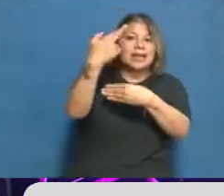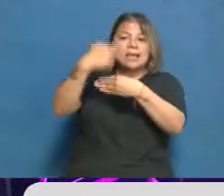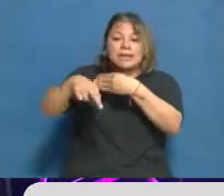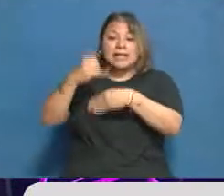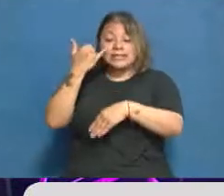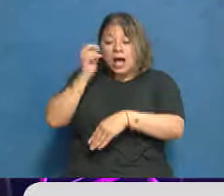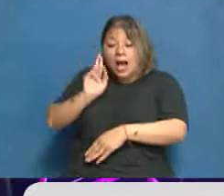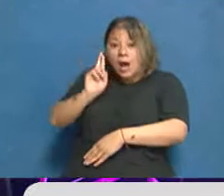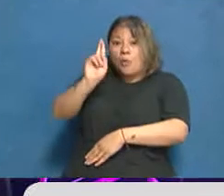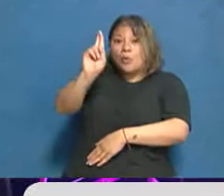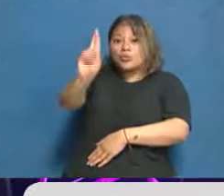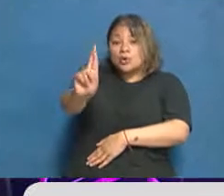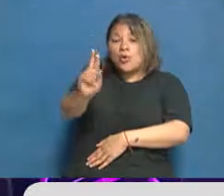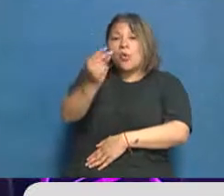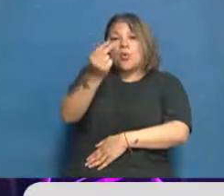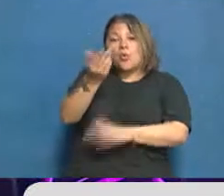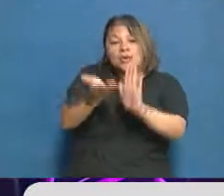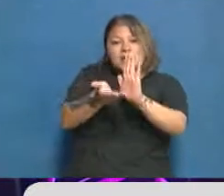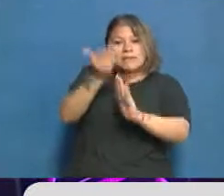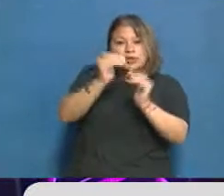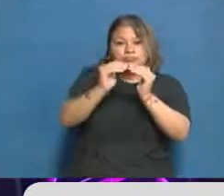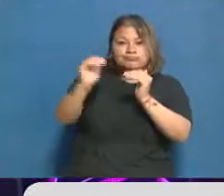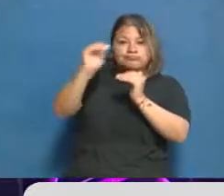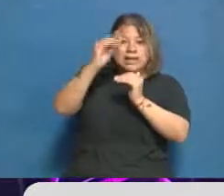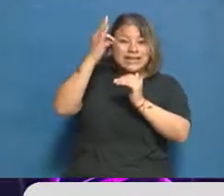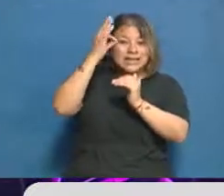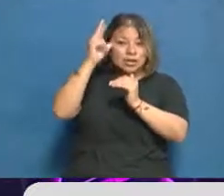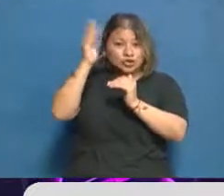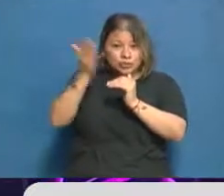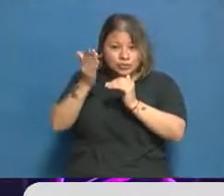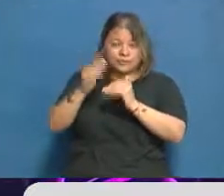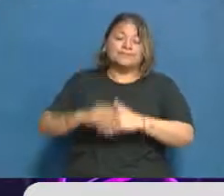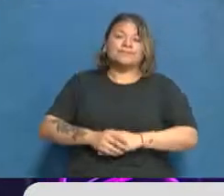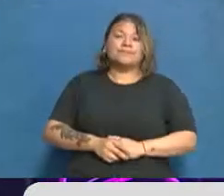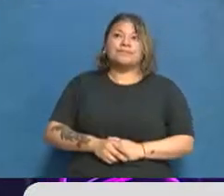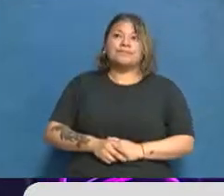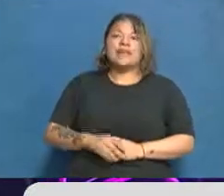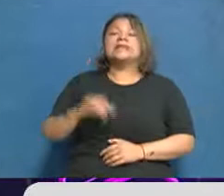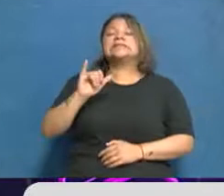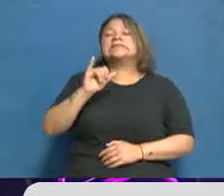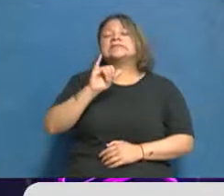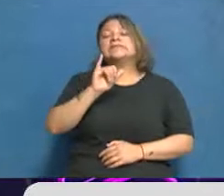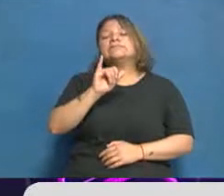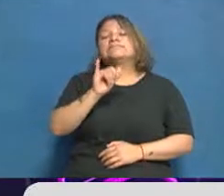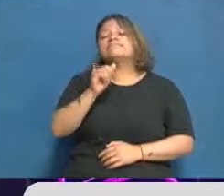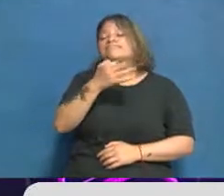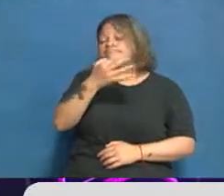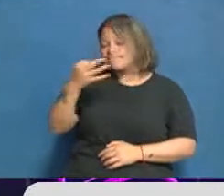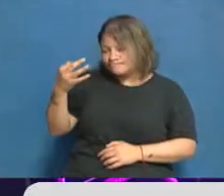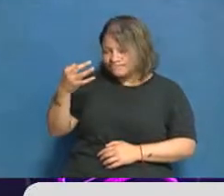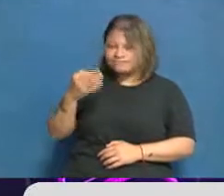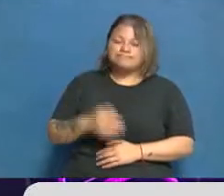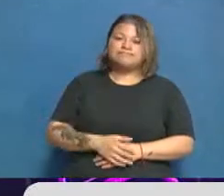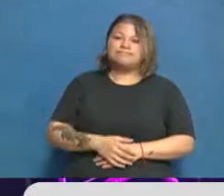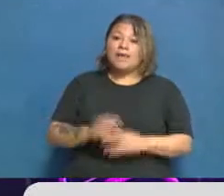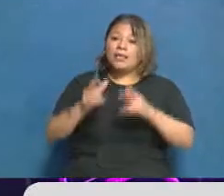autorizado un incremento superior al 38%. Así es, aprovecho a decir algo que aquí